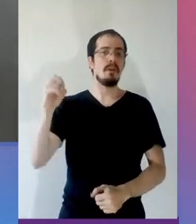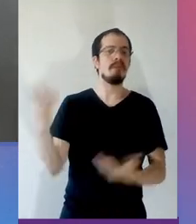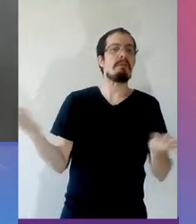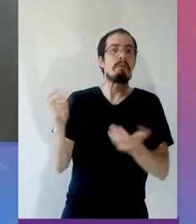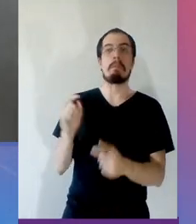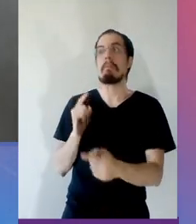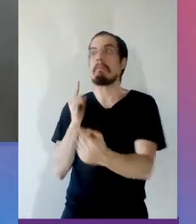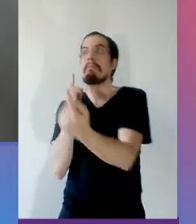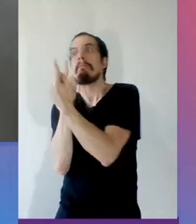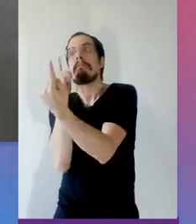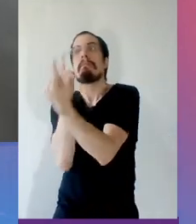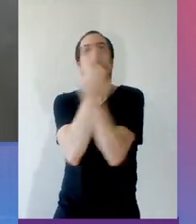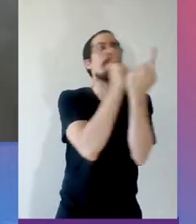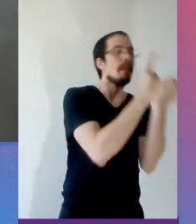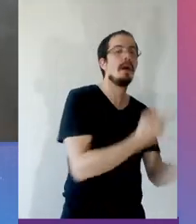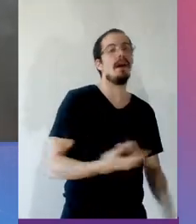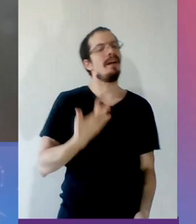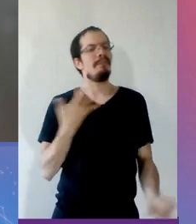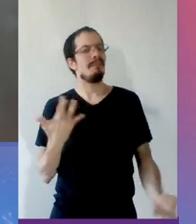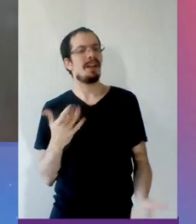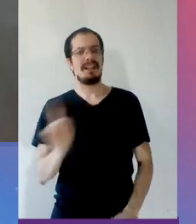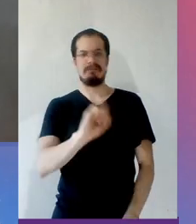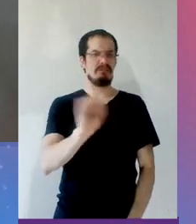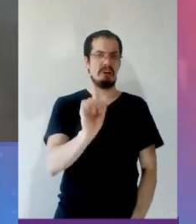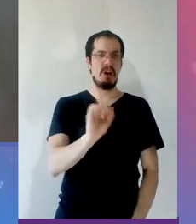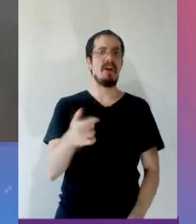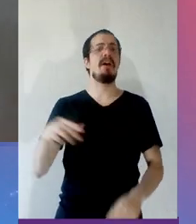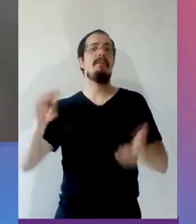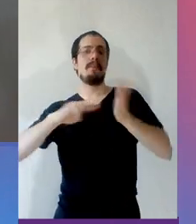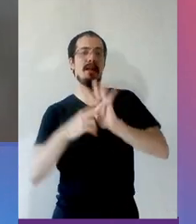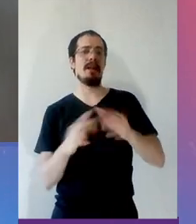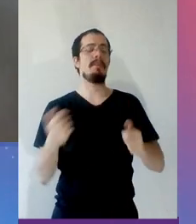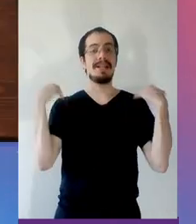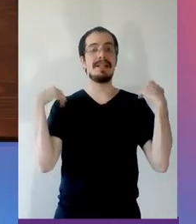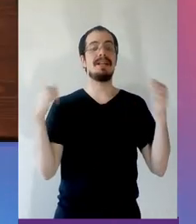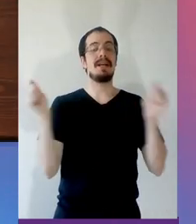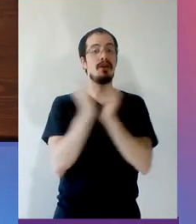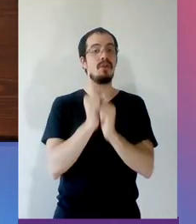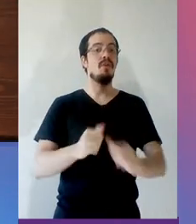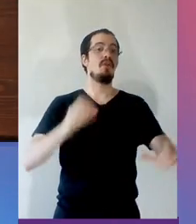puesto en práctica la interacción social con otros chiquitos.